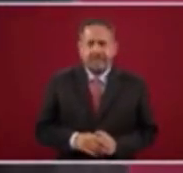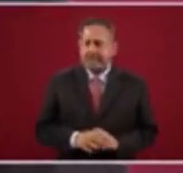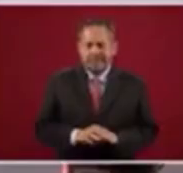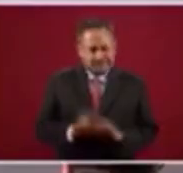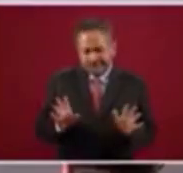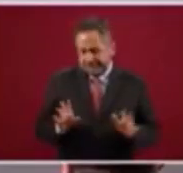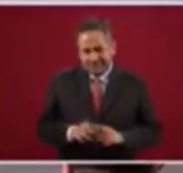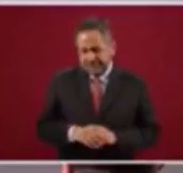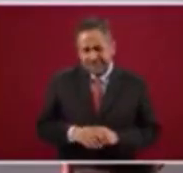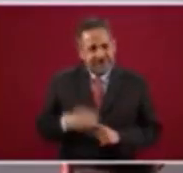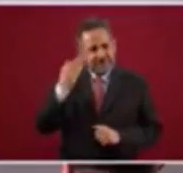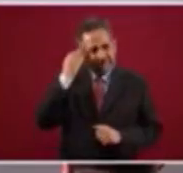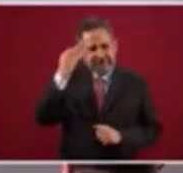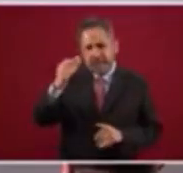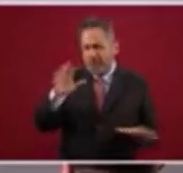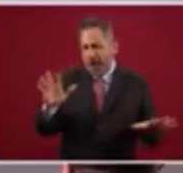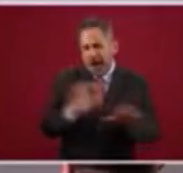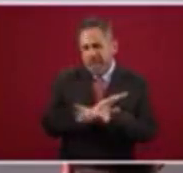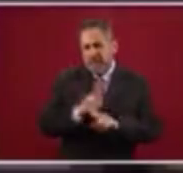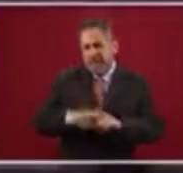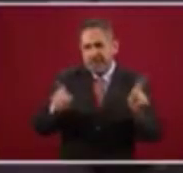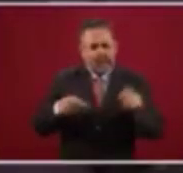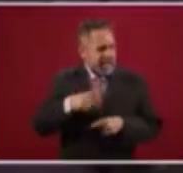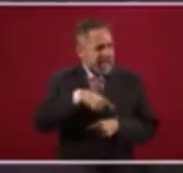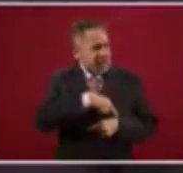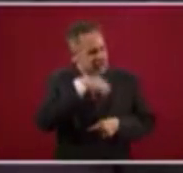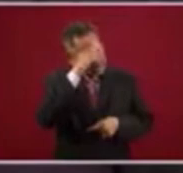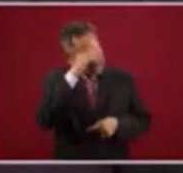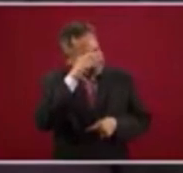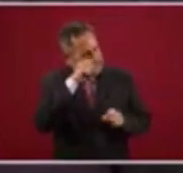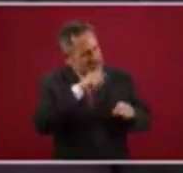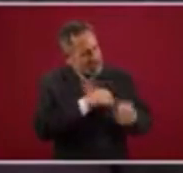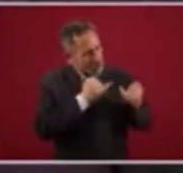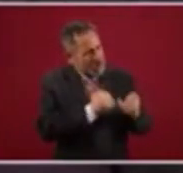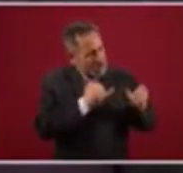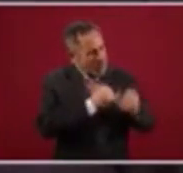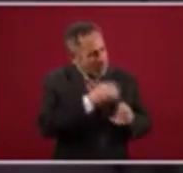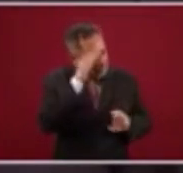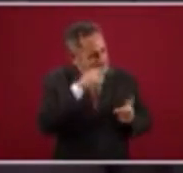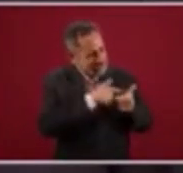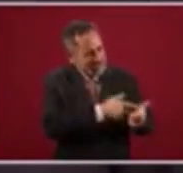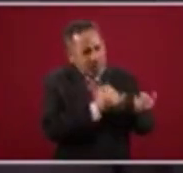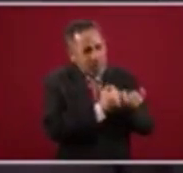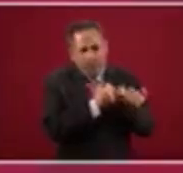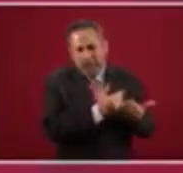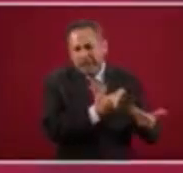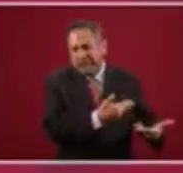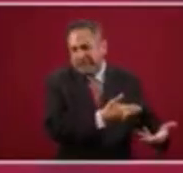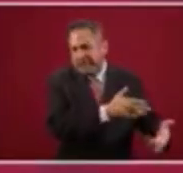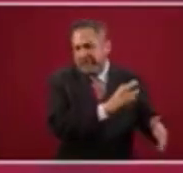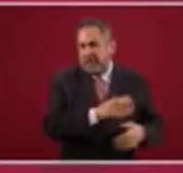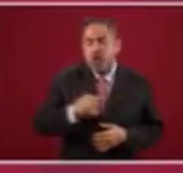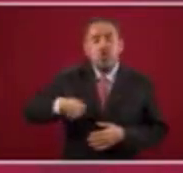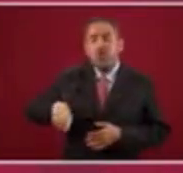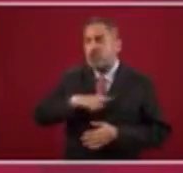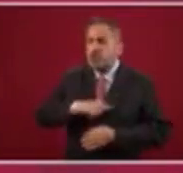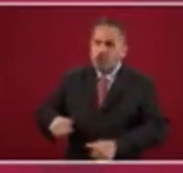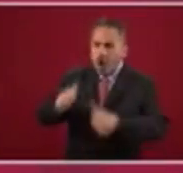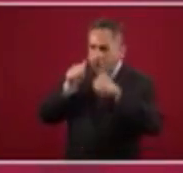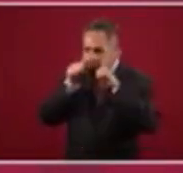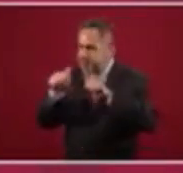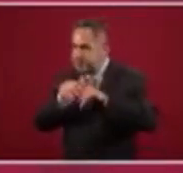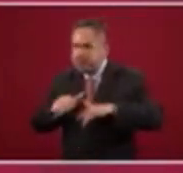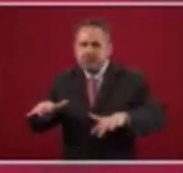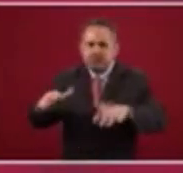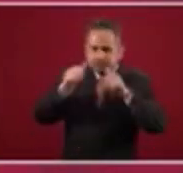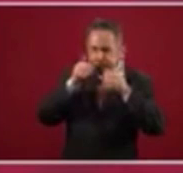son otros tiempos. O sea, que ellos sigan pensando así. Nosotros estamos aquí para atender a todos, para escuchar a